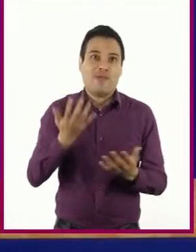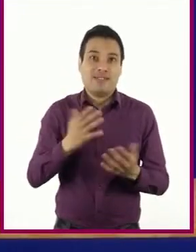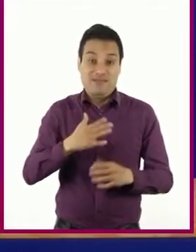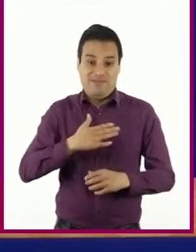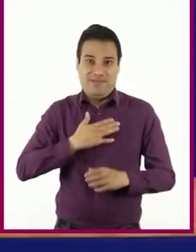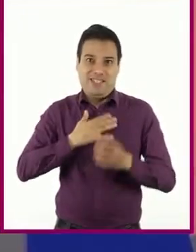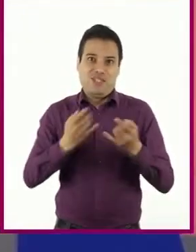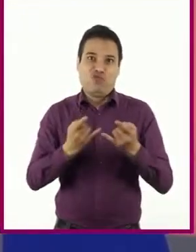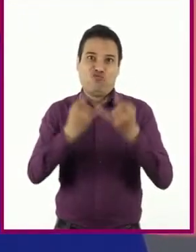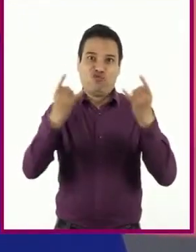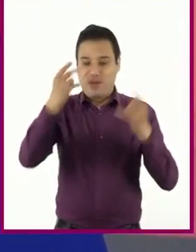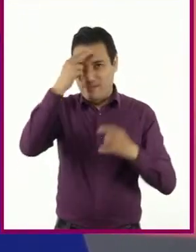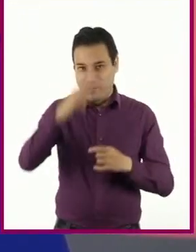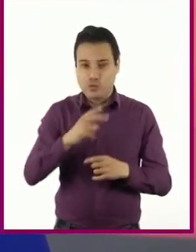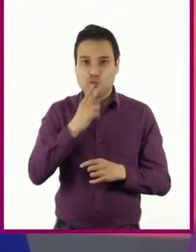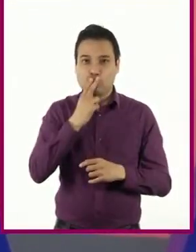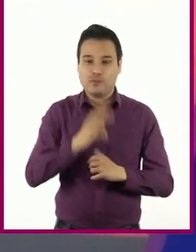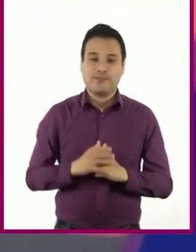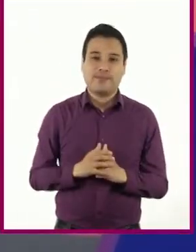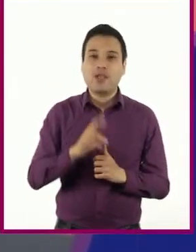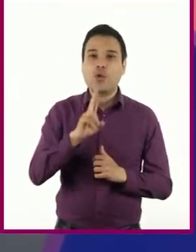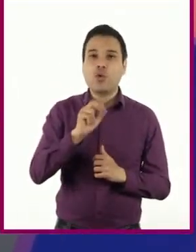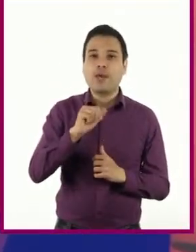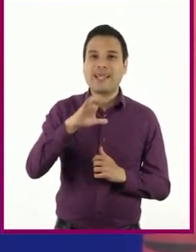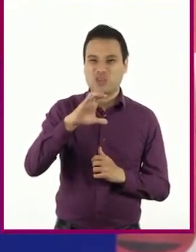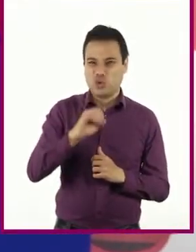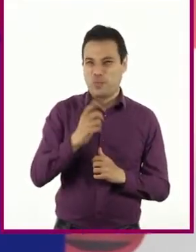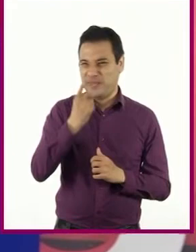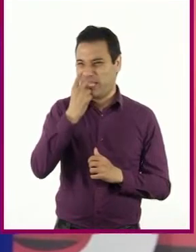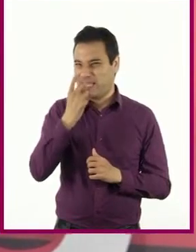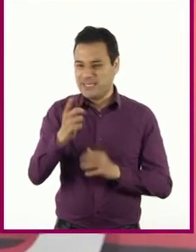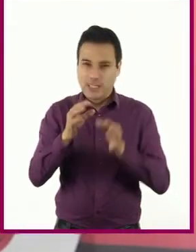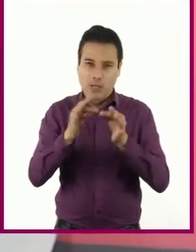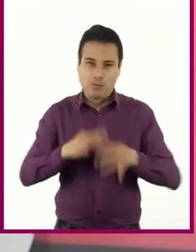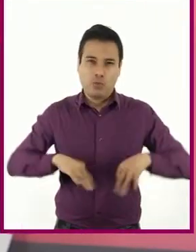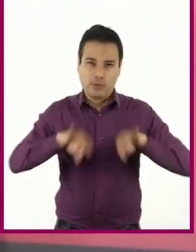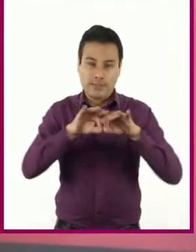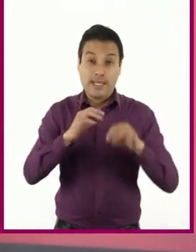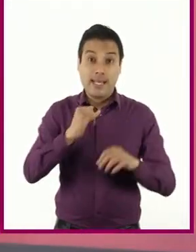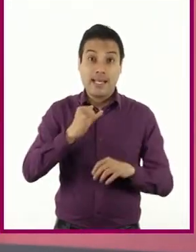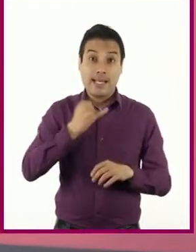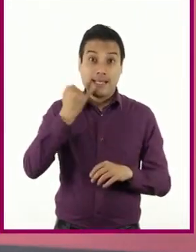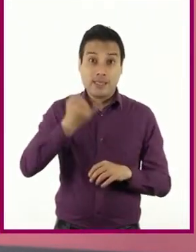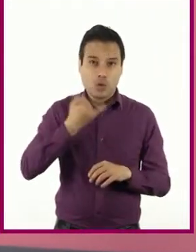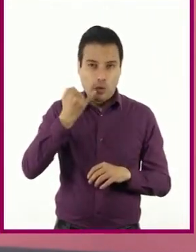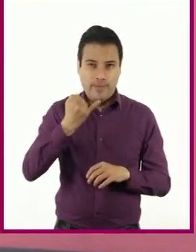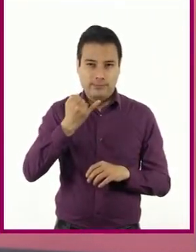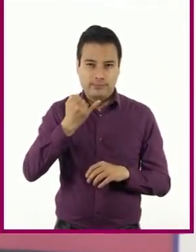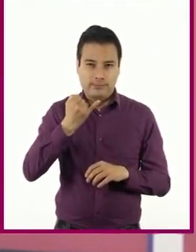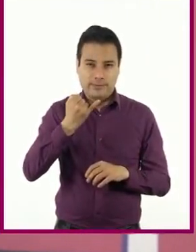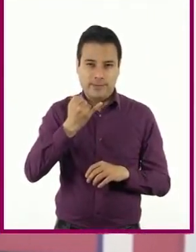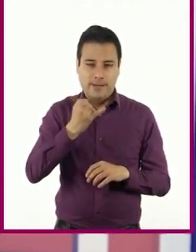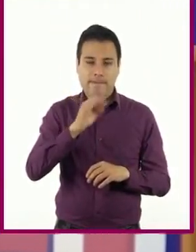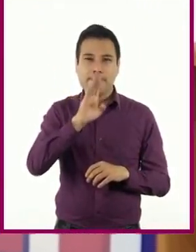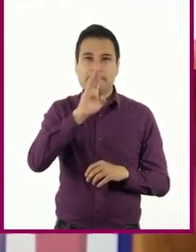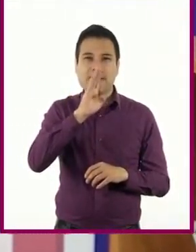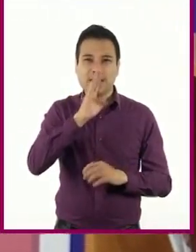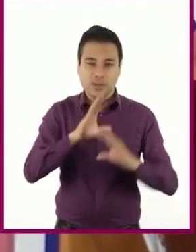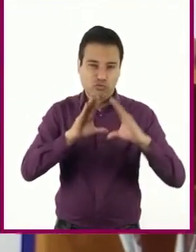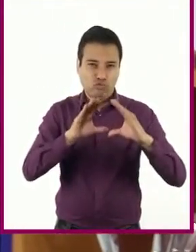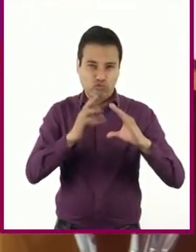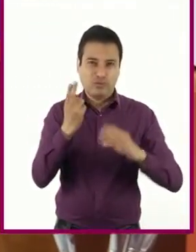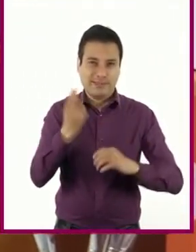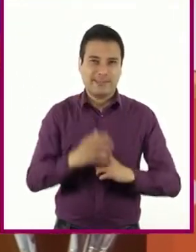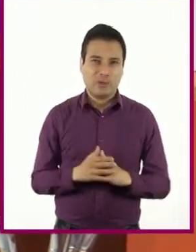de cada uno. Para la UNESCO es importante la enseñanza de la lengua materna en la educación, pues considera que a medida